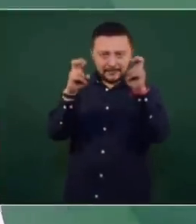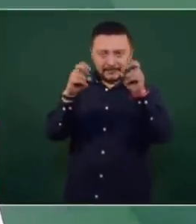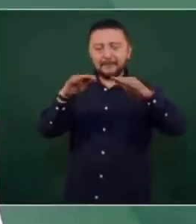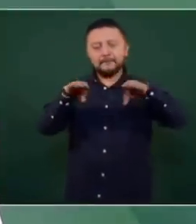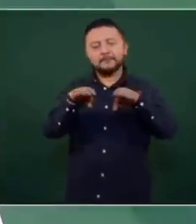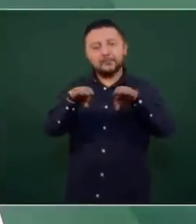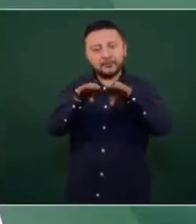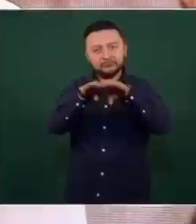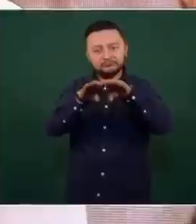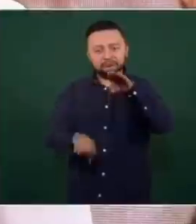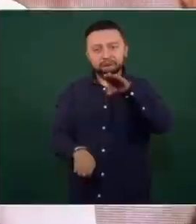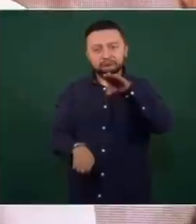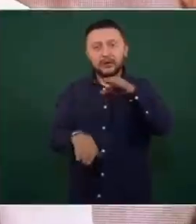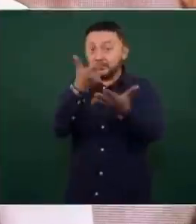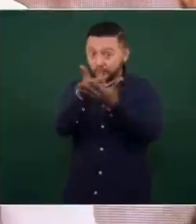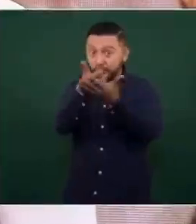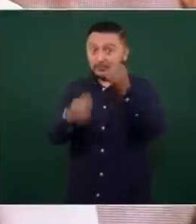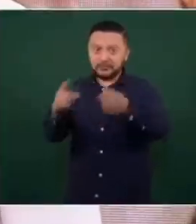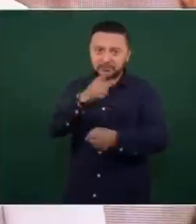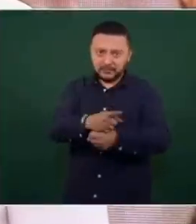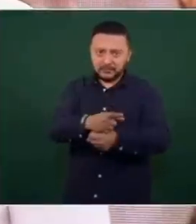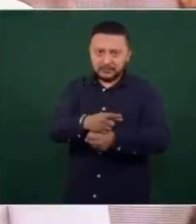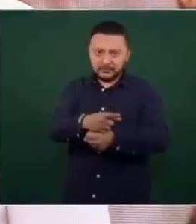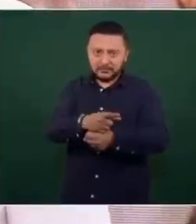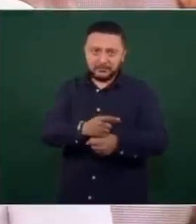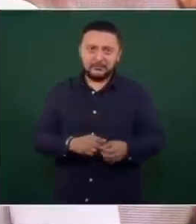desigualdad en lo económico y en lo social